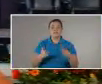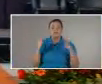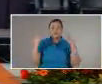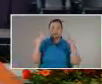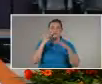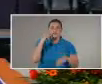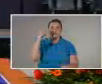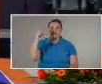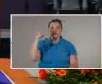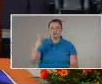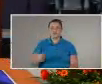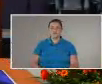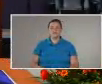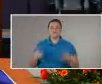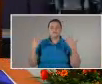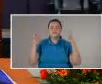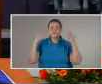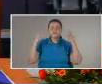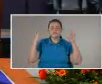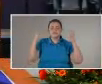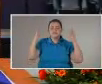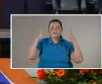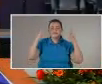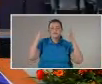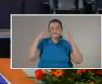hermano, si usted lo cree.